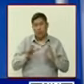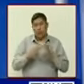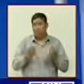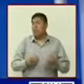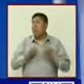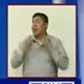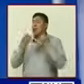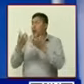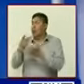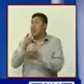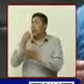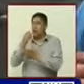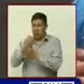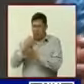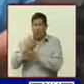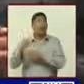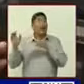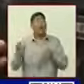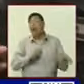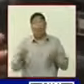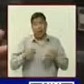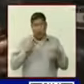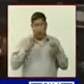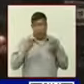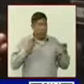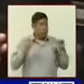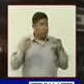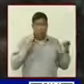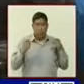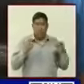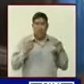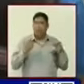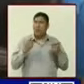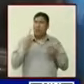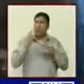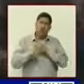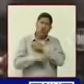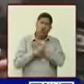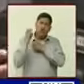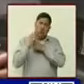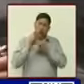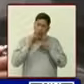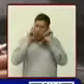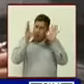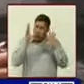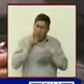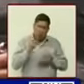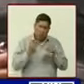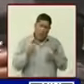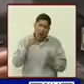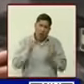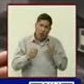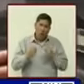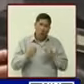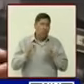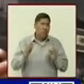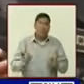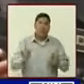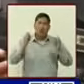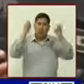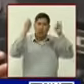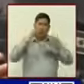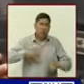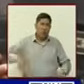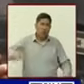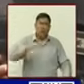a las víctimas. Se ha realizado un operativo, habida cuenta que había un robo agravado de un motorizado en un condominio del Urbo. En